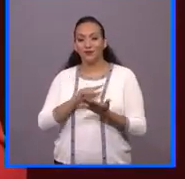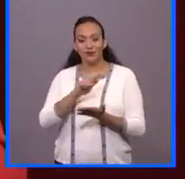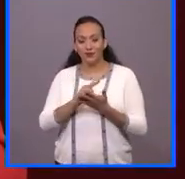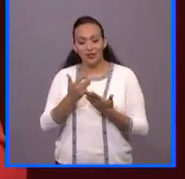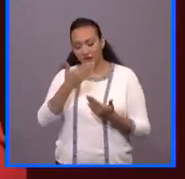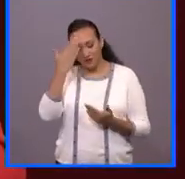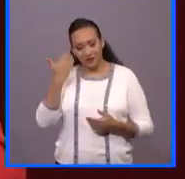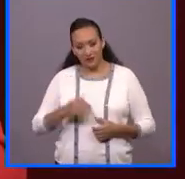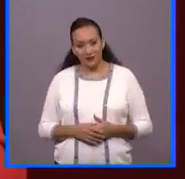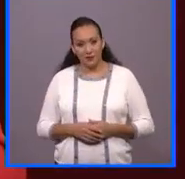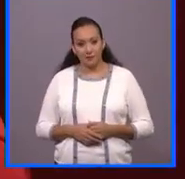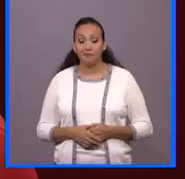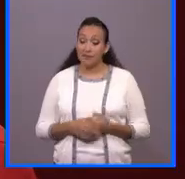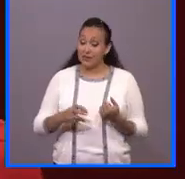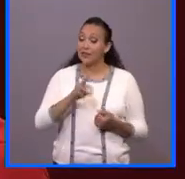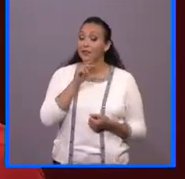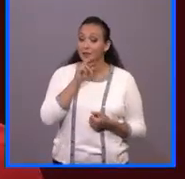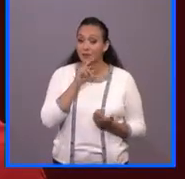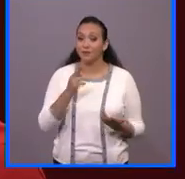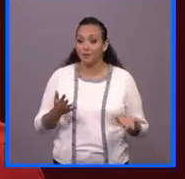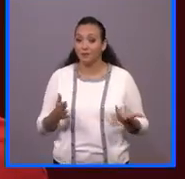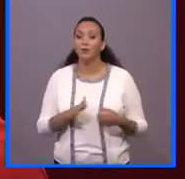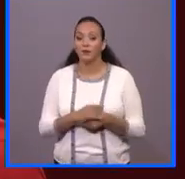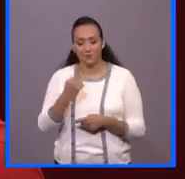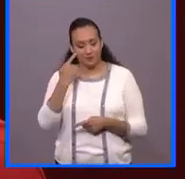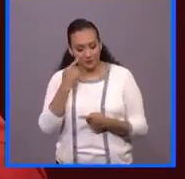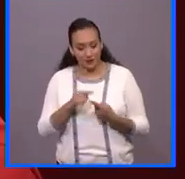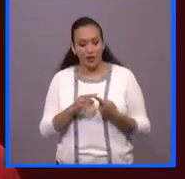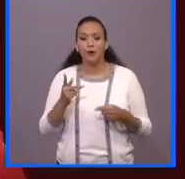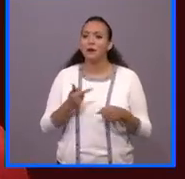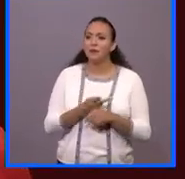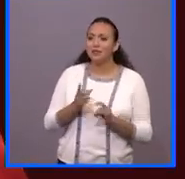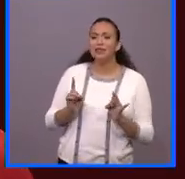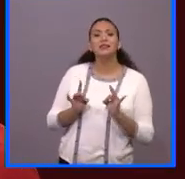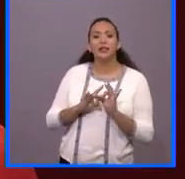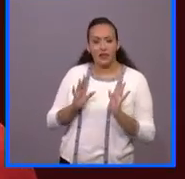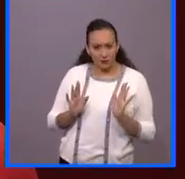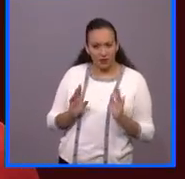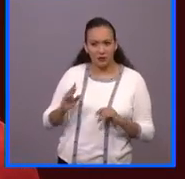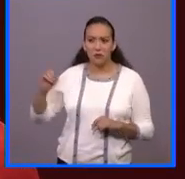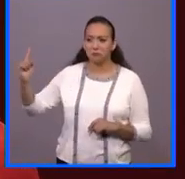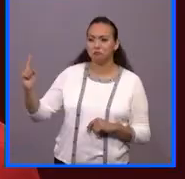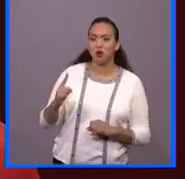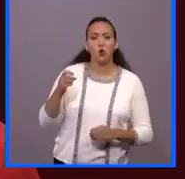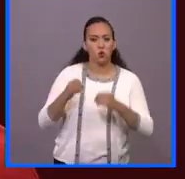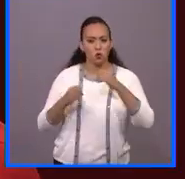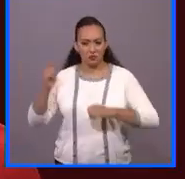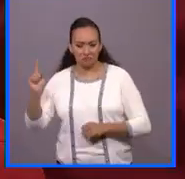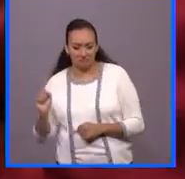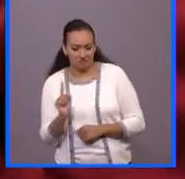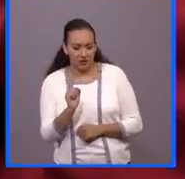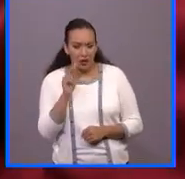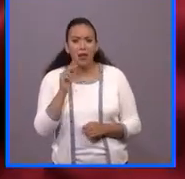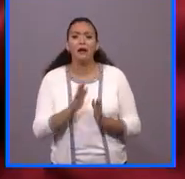Judicial. Una de las preocupaciones que existen es que se llegue y se cambien precedentes muy importantes que tienen que ver sobre